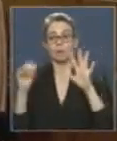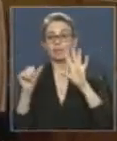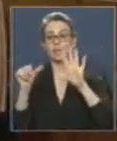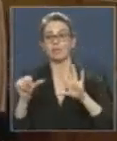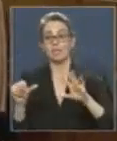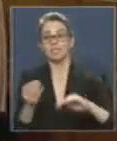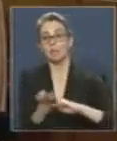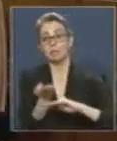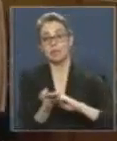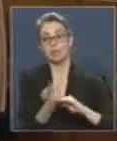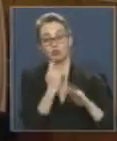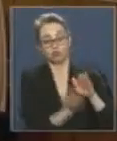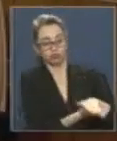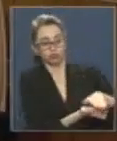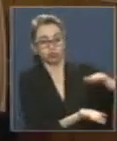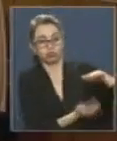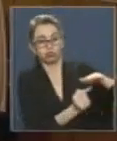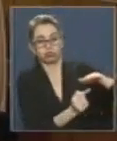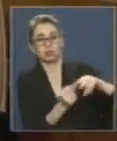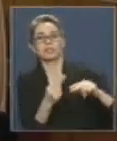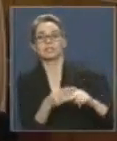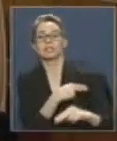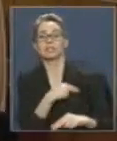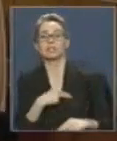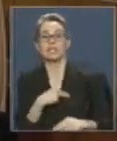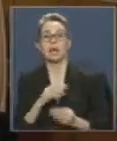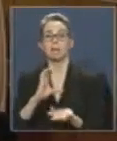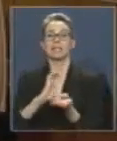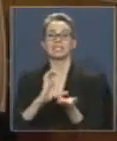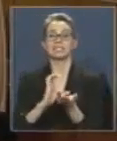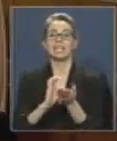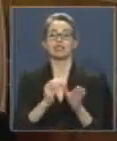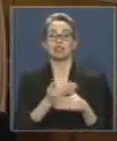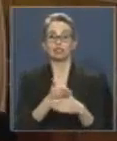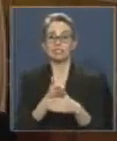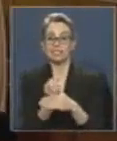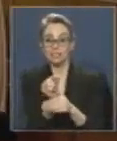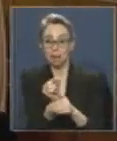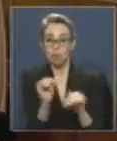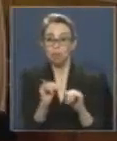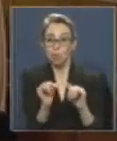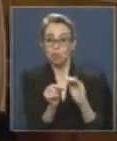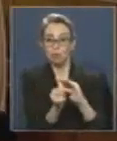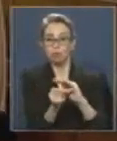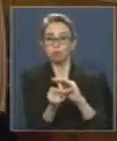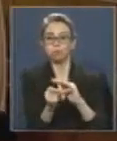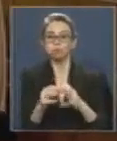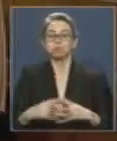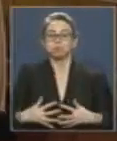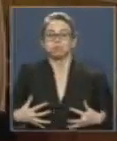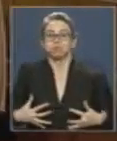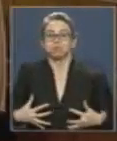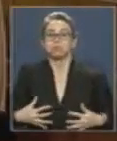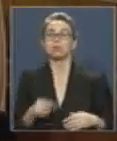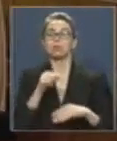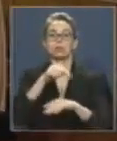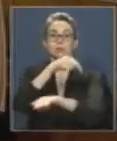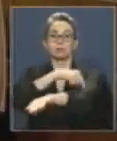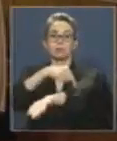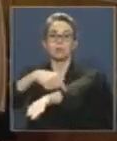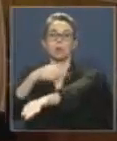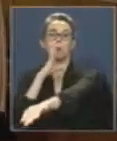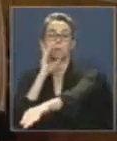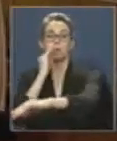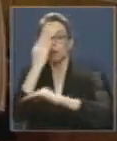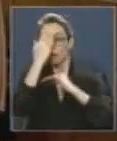16 solicitudes, la mayoría bajo la denominación de Centro de Engorda de Salmonidios, en distintos puntos de la costa del Biobío,